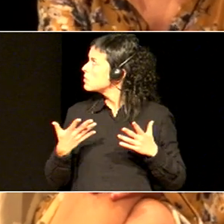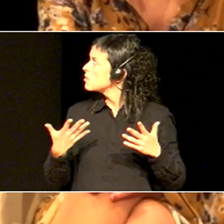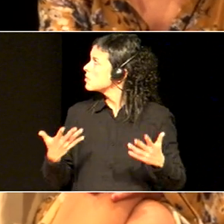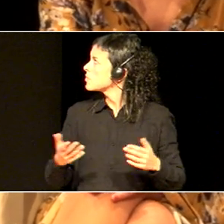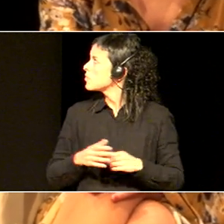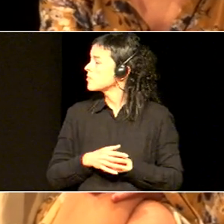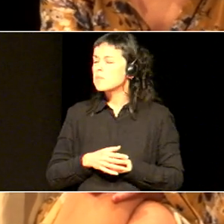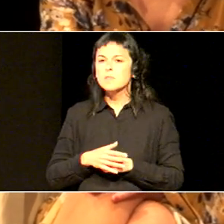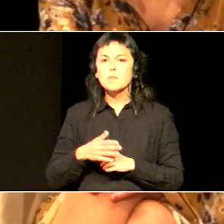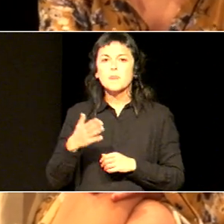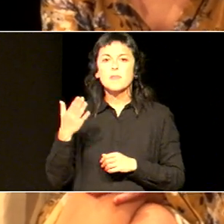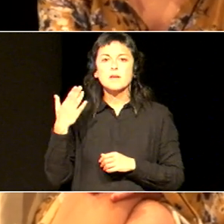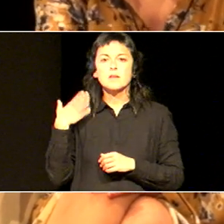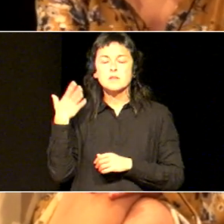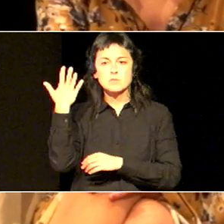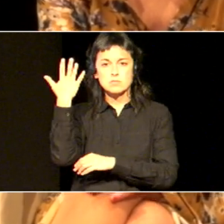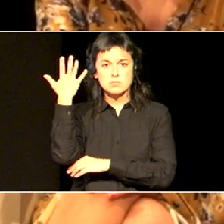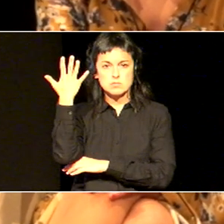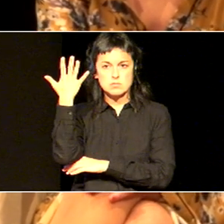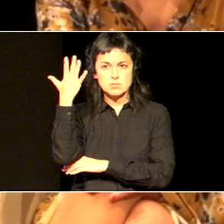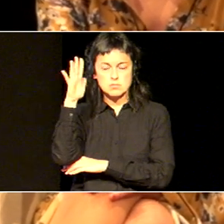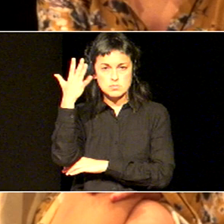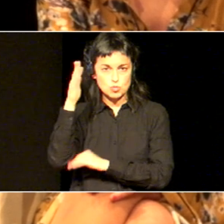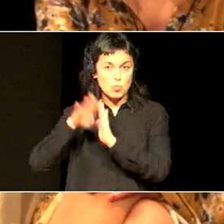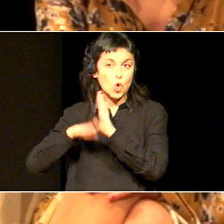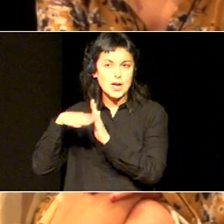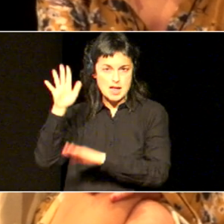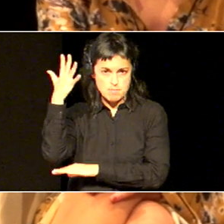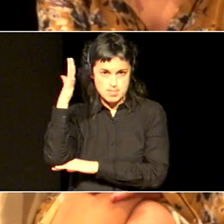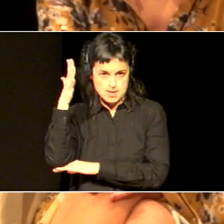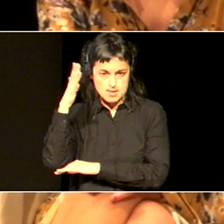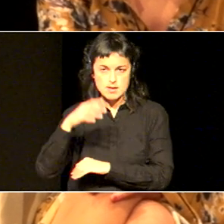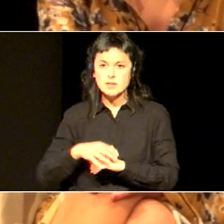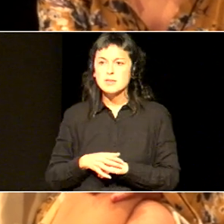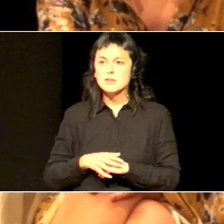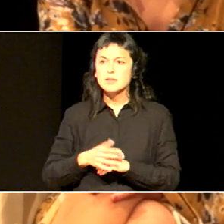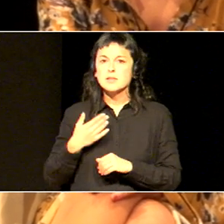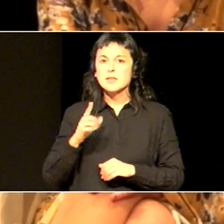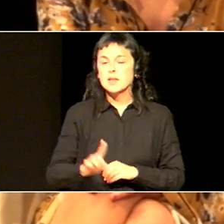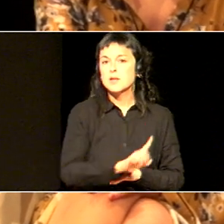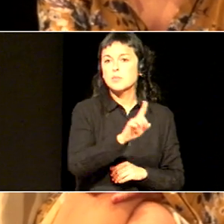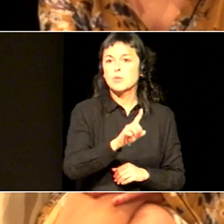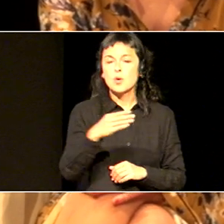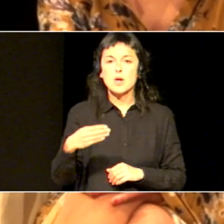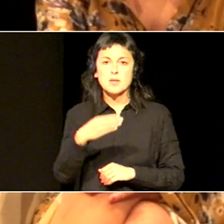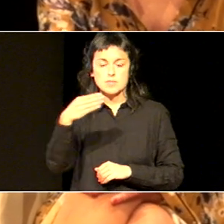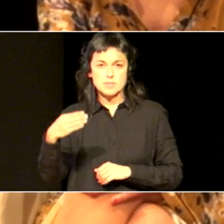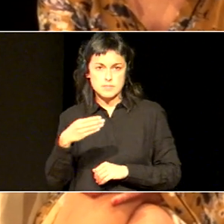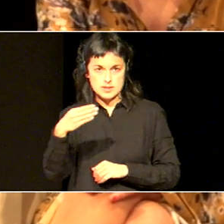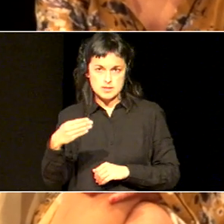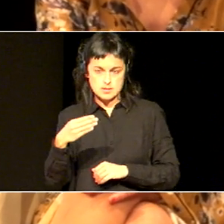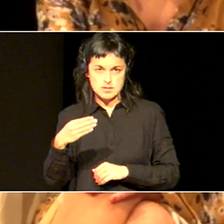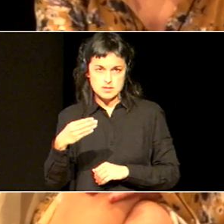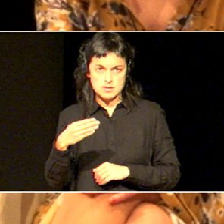Bizkaian, komentatu dudan bezala, Bizkaiko programa bada, eta lehen hezkuntza TDBH-ko ikastetxe publikoa zein